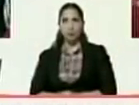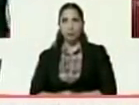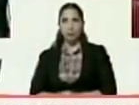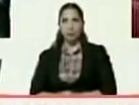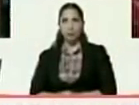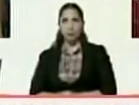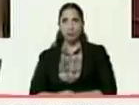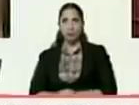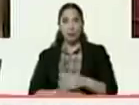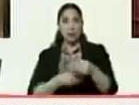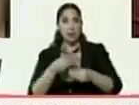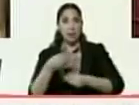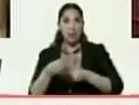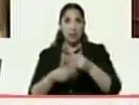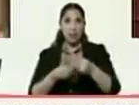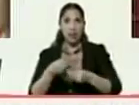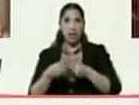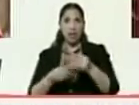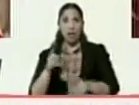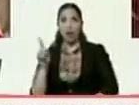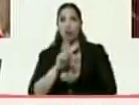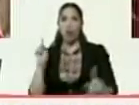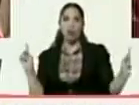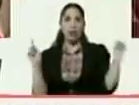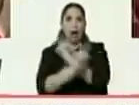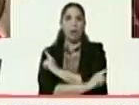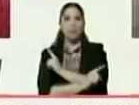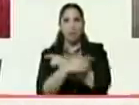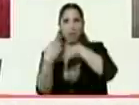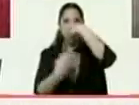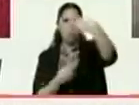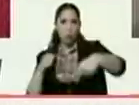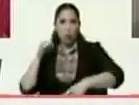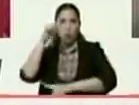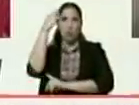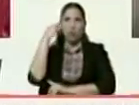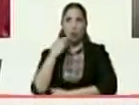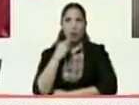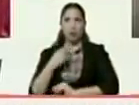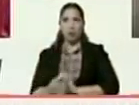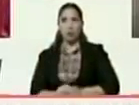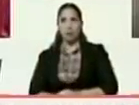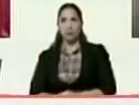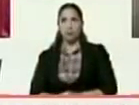que haga irreversible la revolución bolivariana.